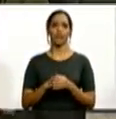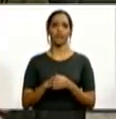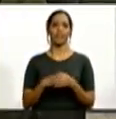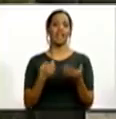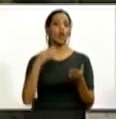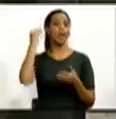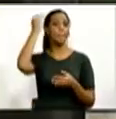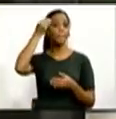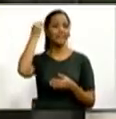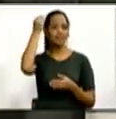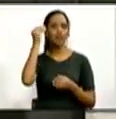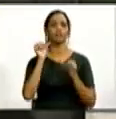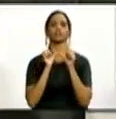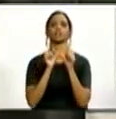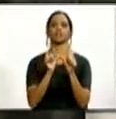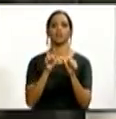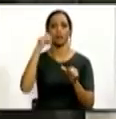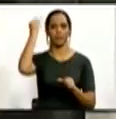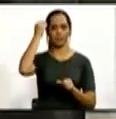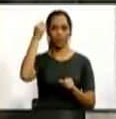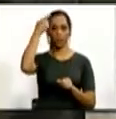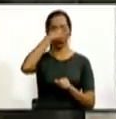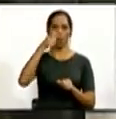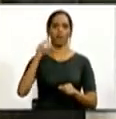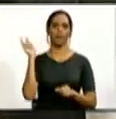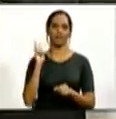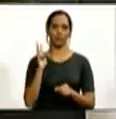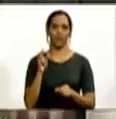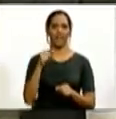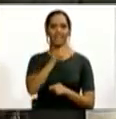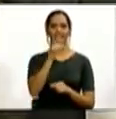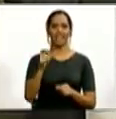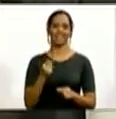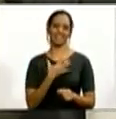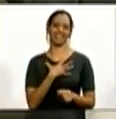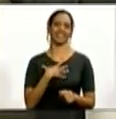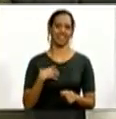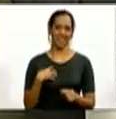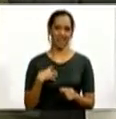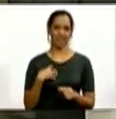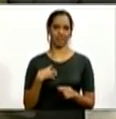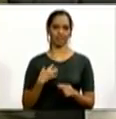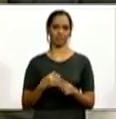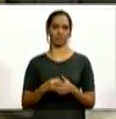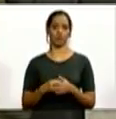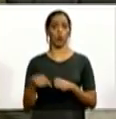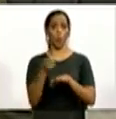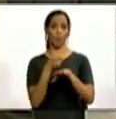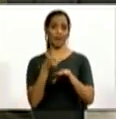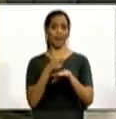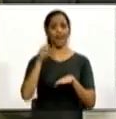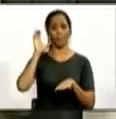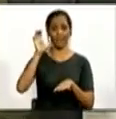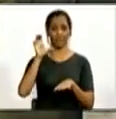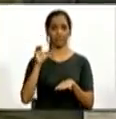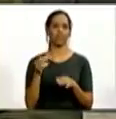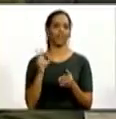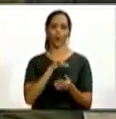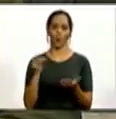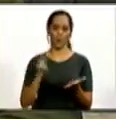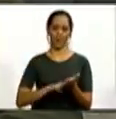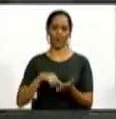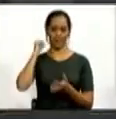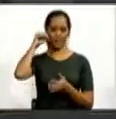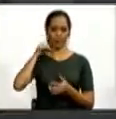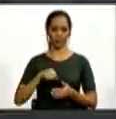De lo que pensaban y siguen pensando el pueblo venezolano, esta gente que pretende gobernar al país, que no volverá. Vamos al